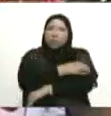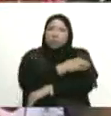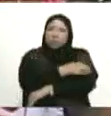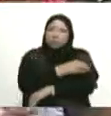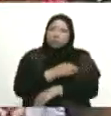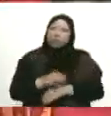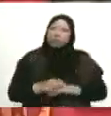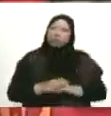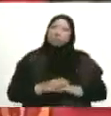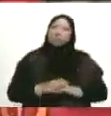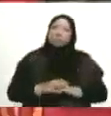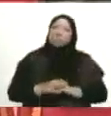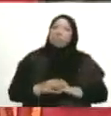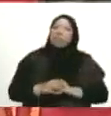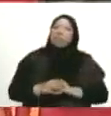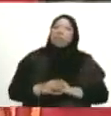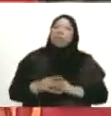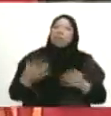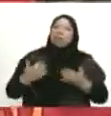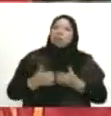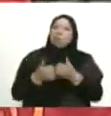Que vengan para acá y acompañan a un...